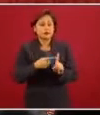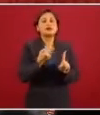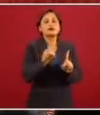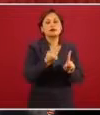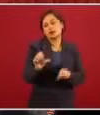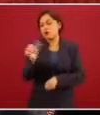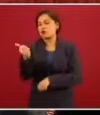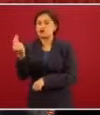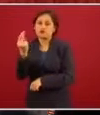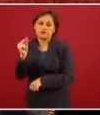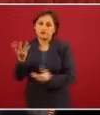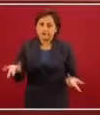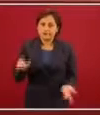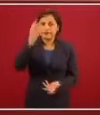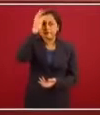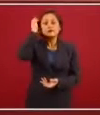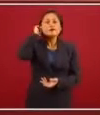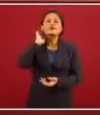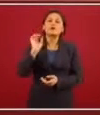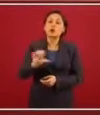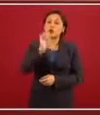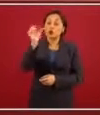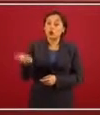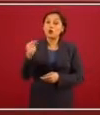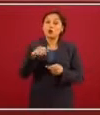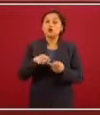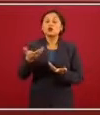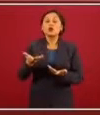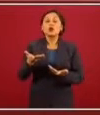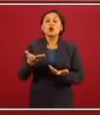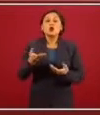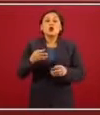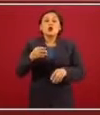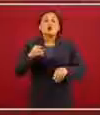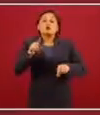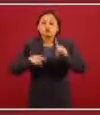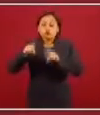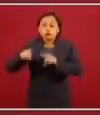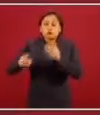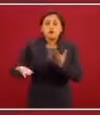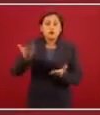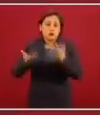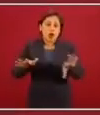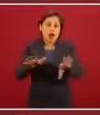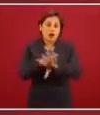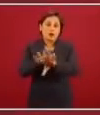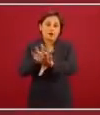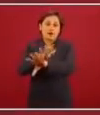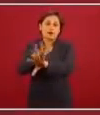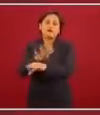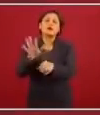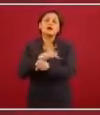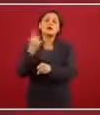Finalmente, el aumento en la hospitalización es algo que va a ir variando, no tiene una interpretación directa, a menos que haya un patrón sostenido en donde ya